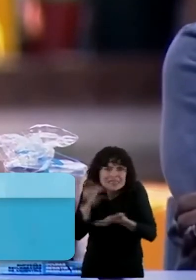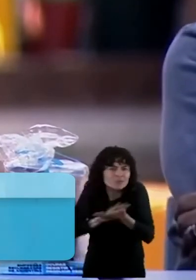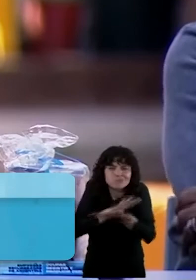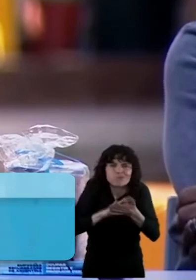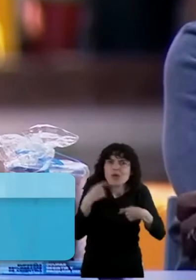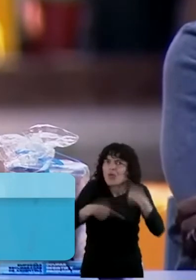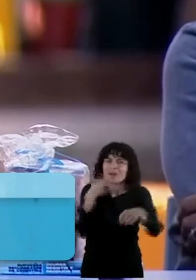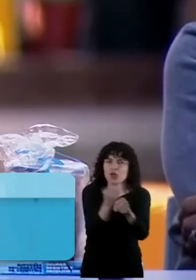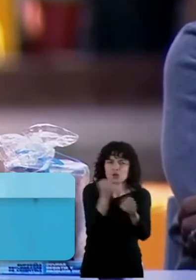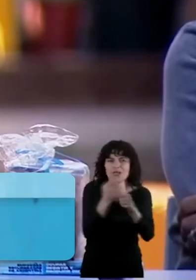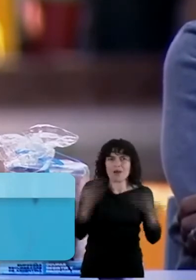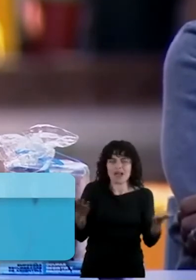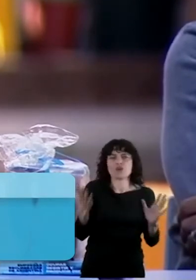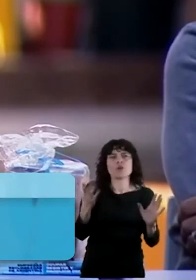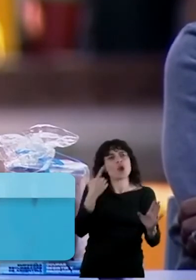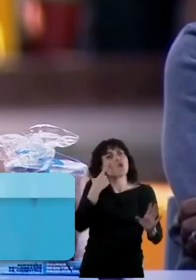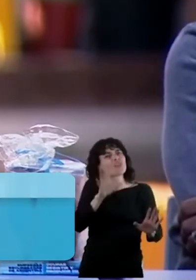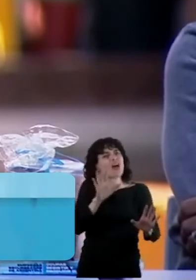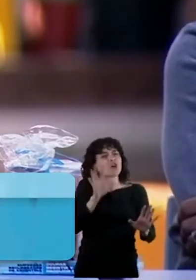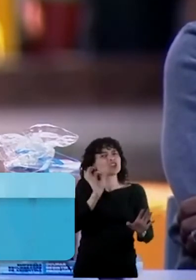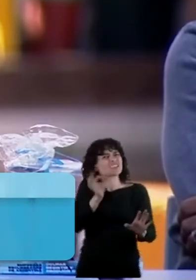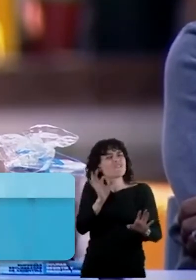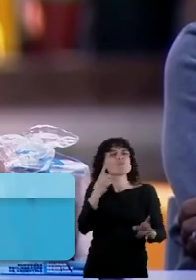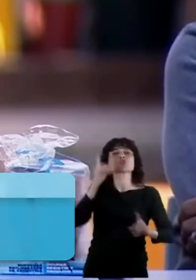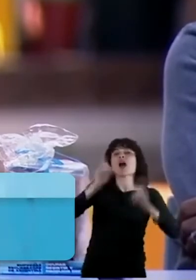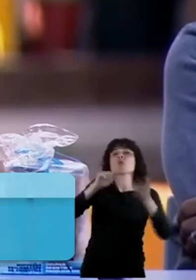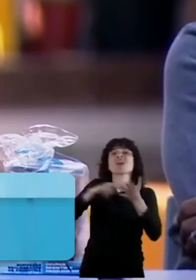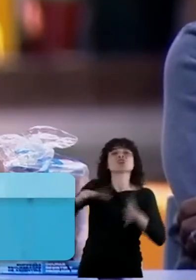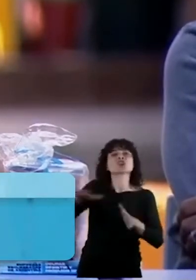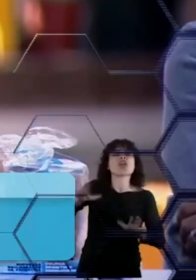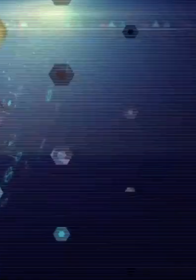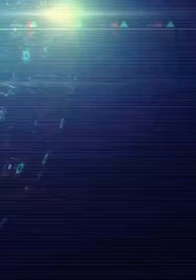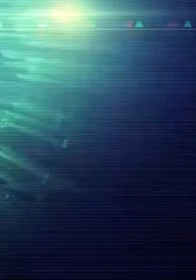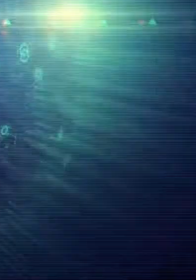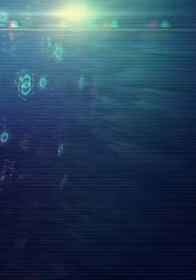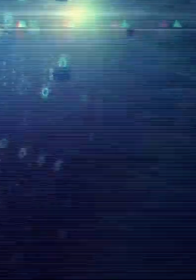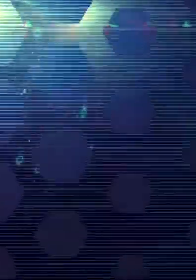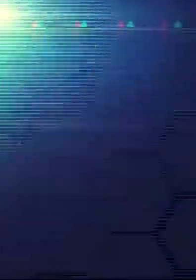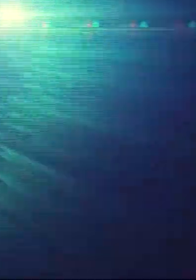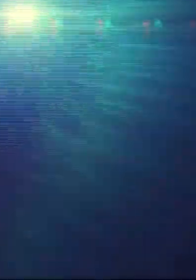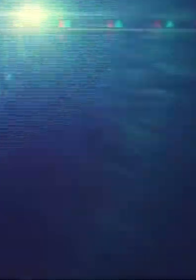hipocresía y viven más tranquilos si hay ciertos temas que no tocamos.